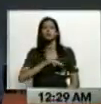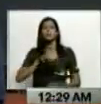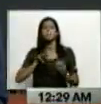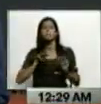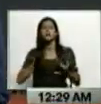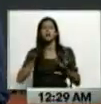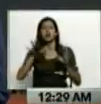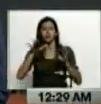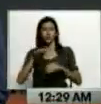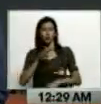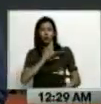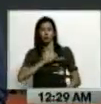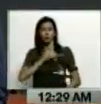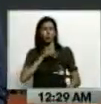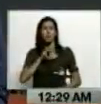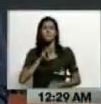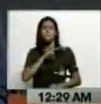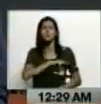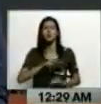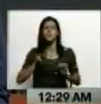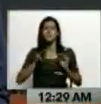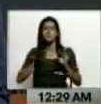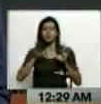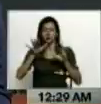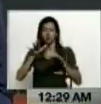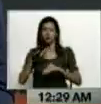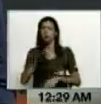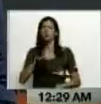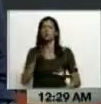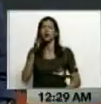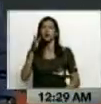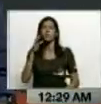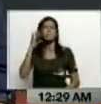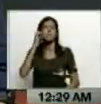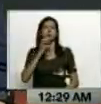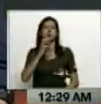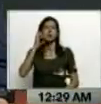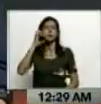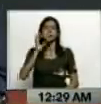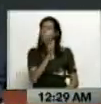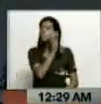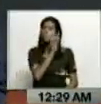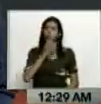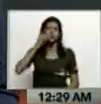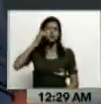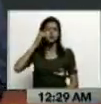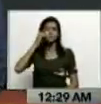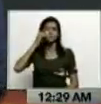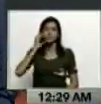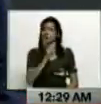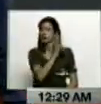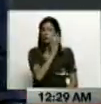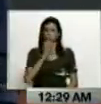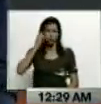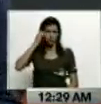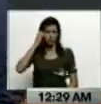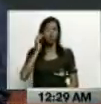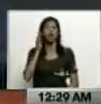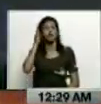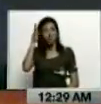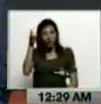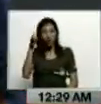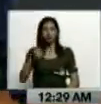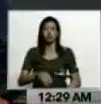ir la misión Milagros la gran misión Milagros va para mozambique María va a ir para